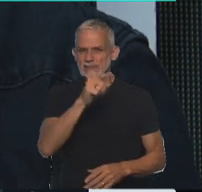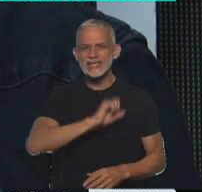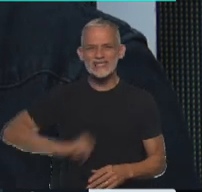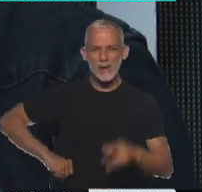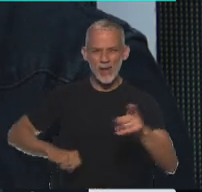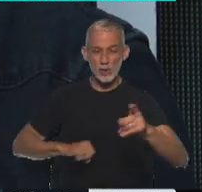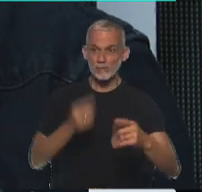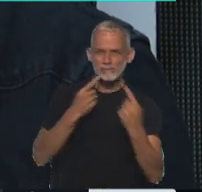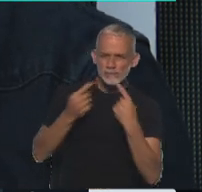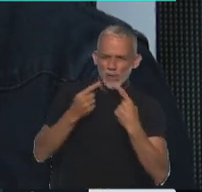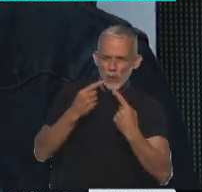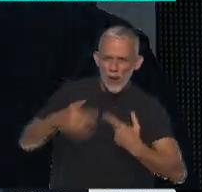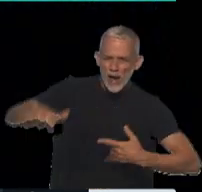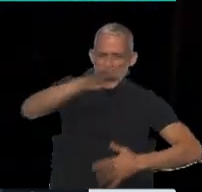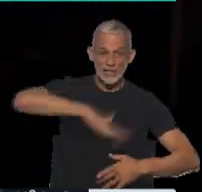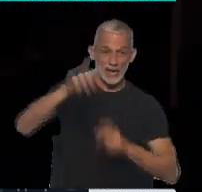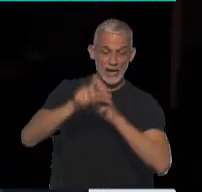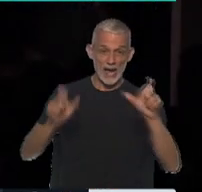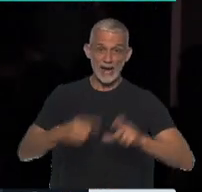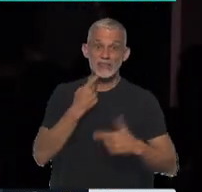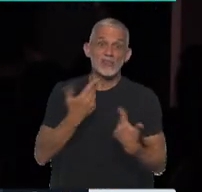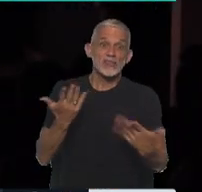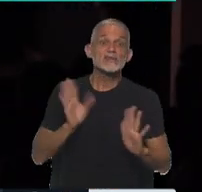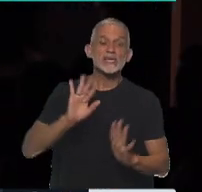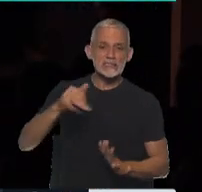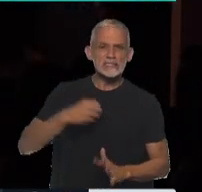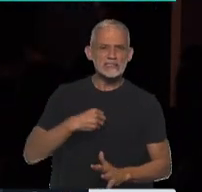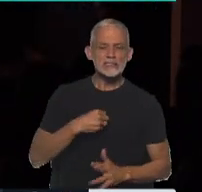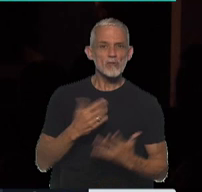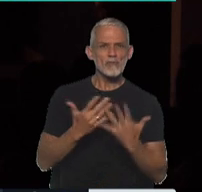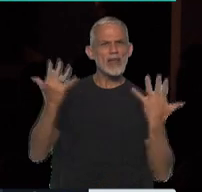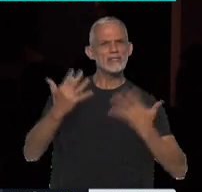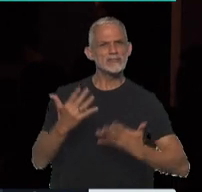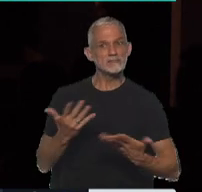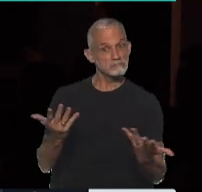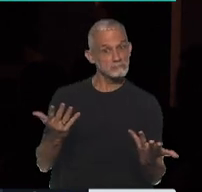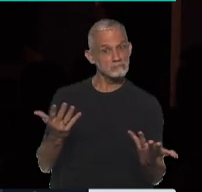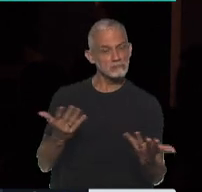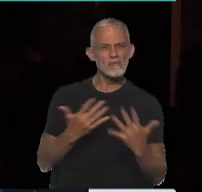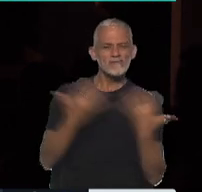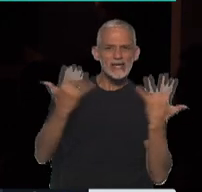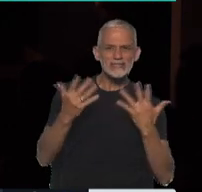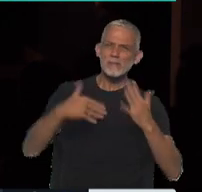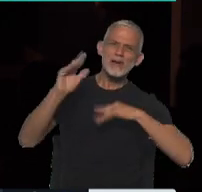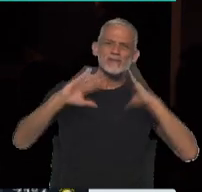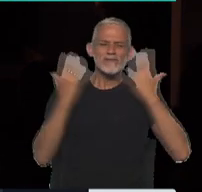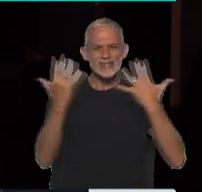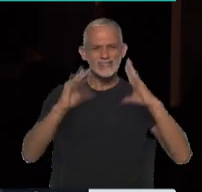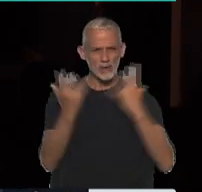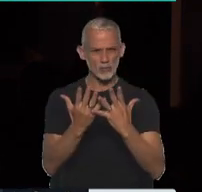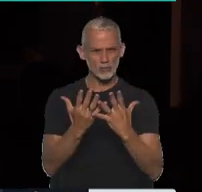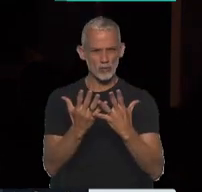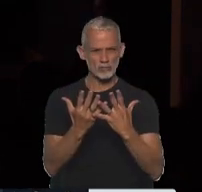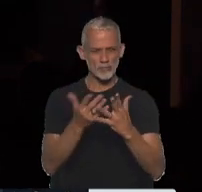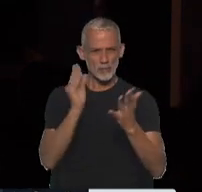una encuesta muy popular, la gente dice que se siente súper feliz, además más feliz del mundo. Y ahí lo tenemos a Guillermo